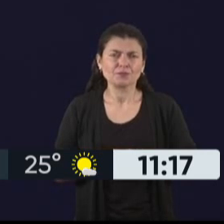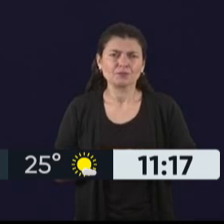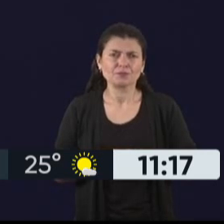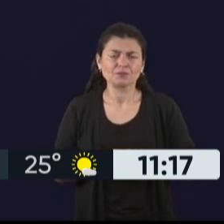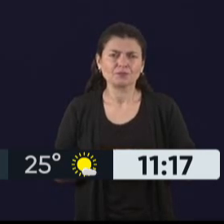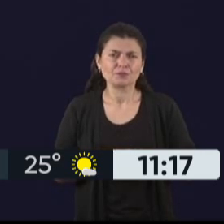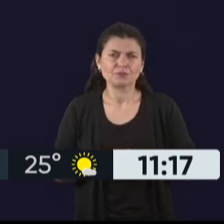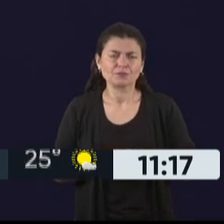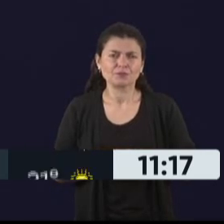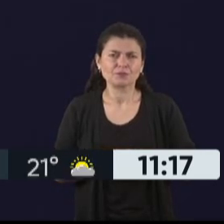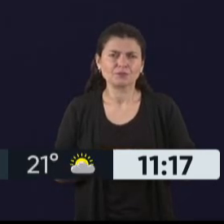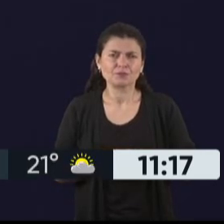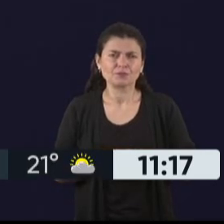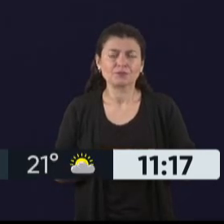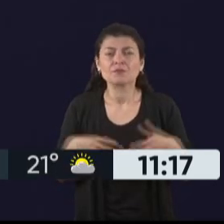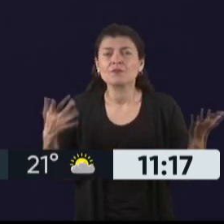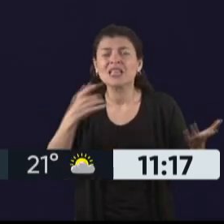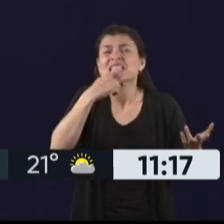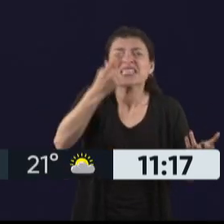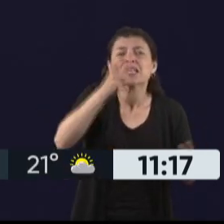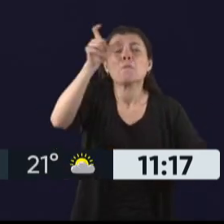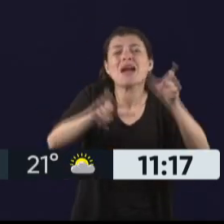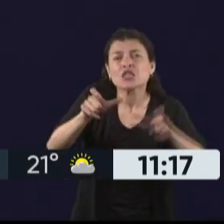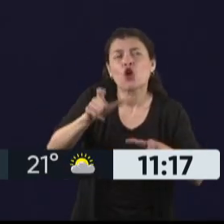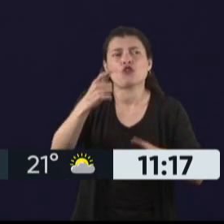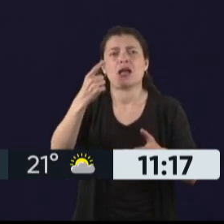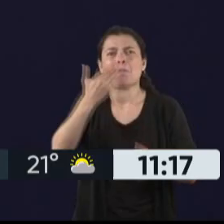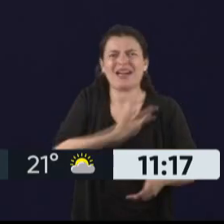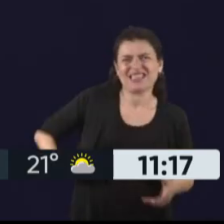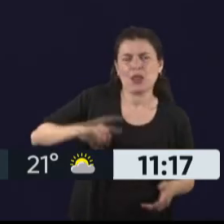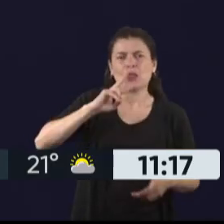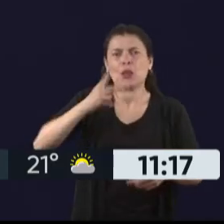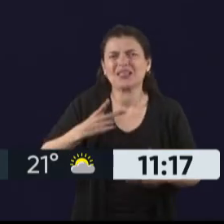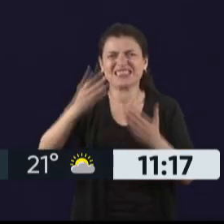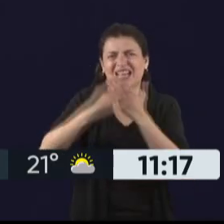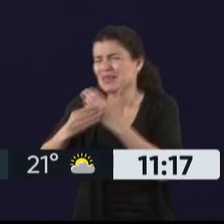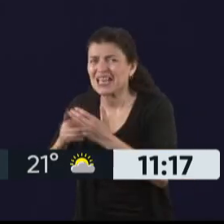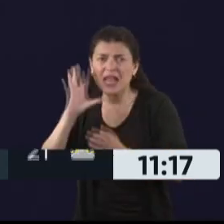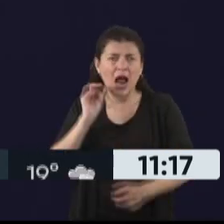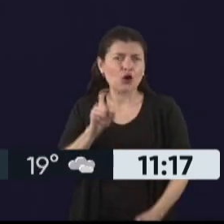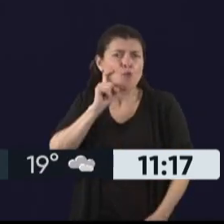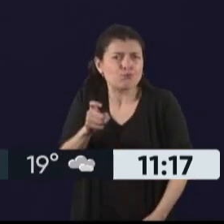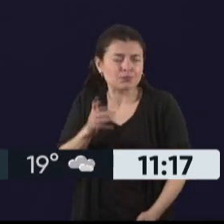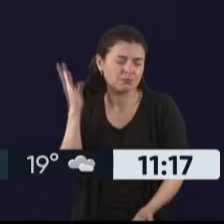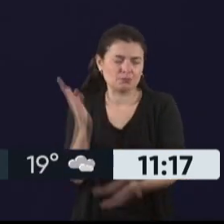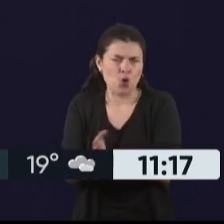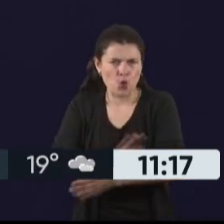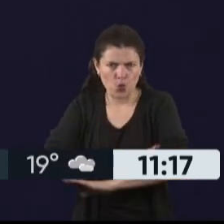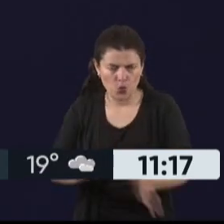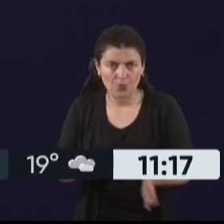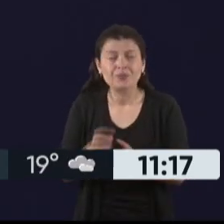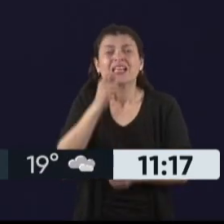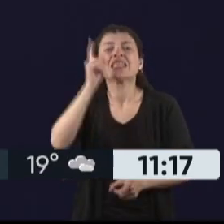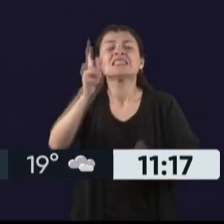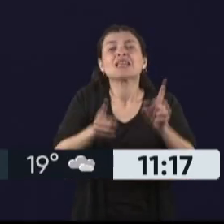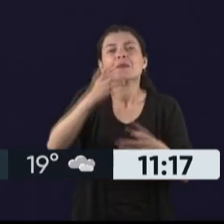de revestir el rango de ministro o el cargo de ministro. Los delitos complejos y graves como el narcotráfico, la trata de personas,